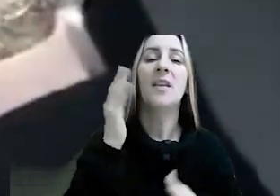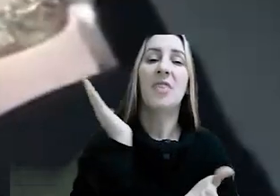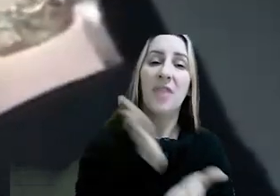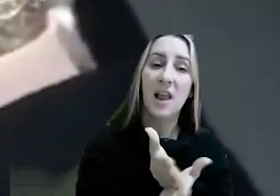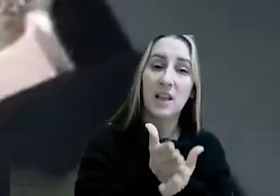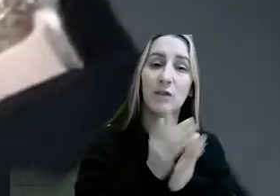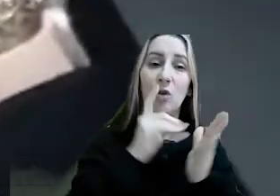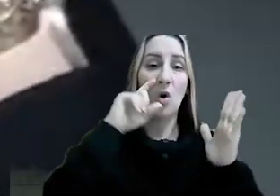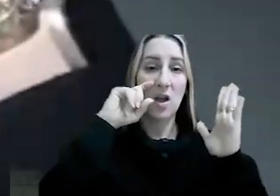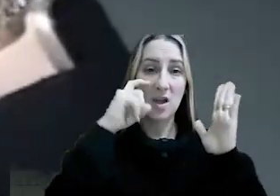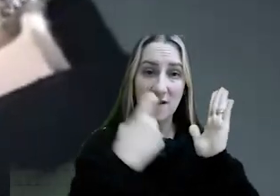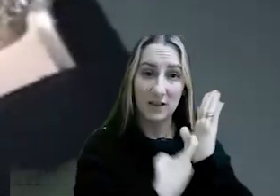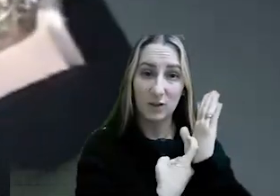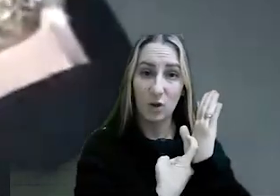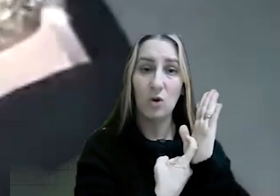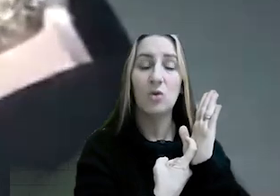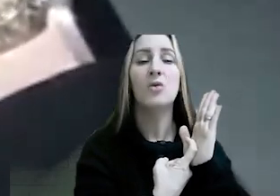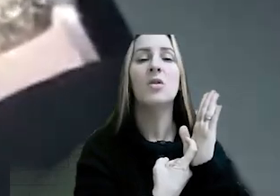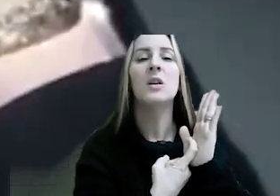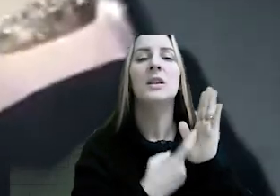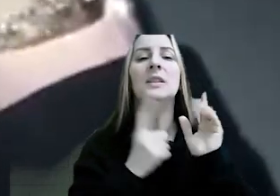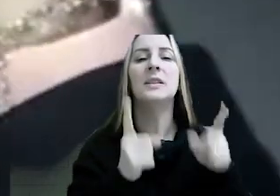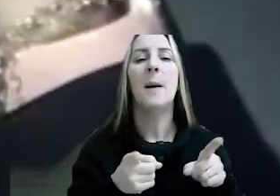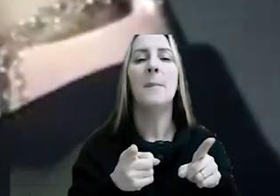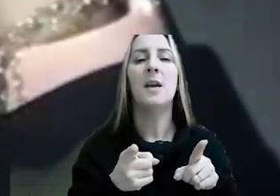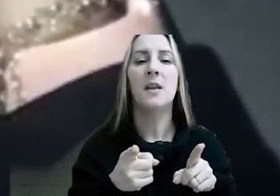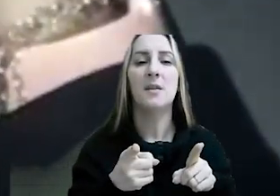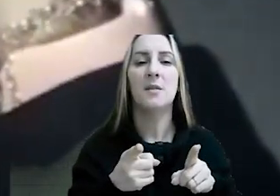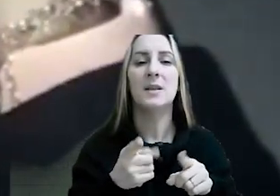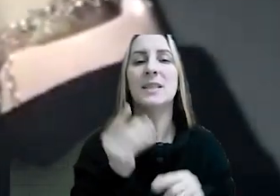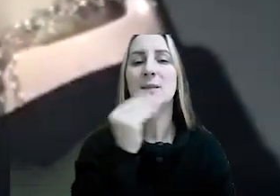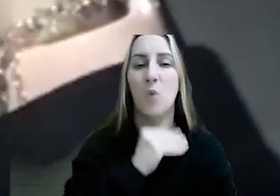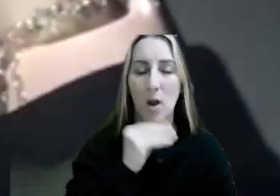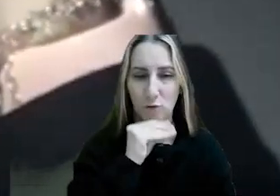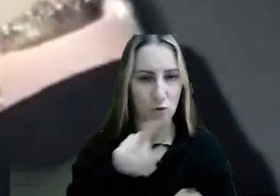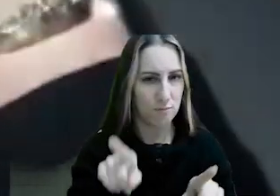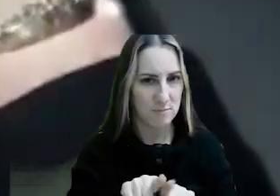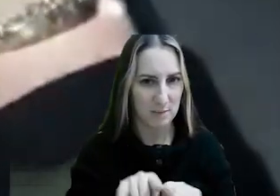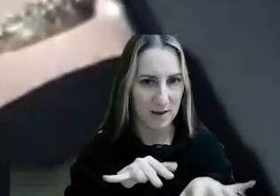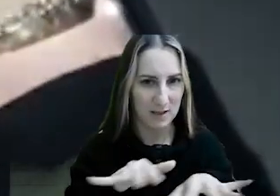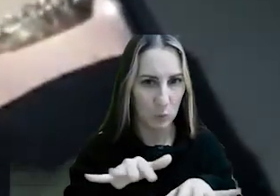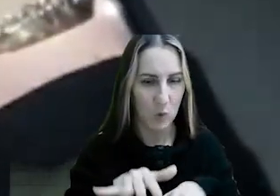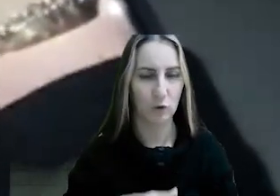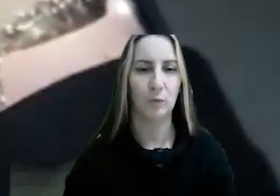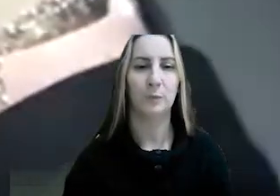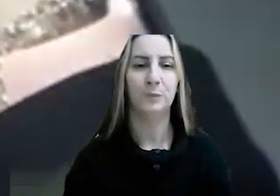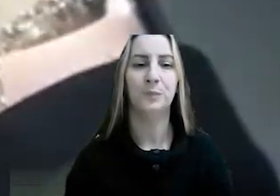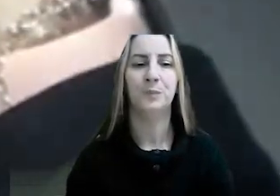obviamente la condición objetiva de punibilidad, y lo mismo con la simulación.